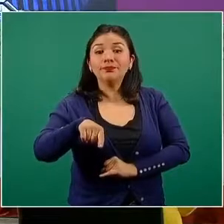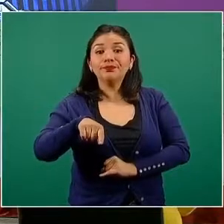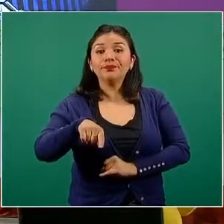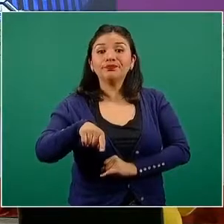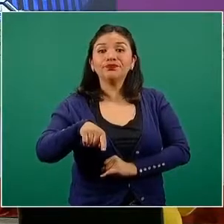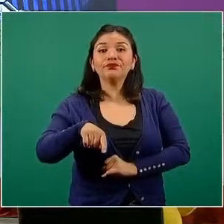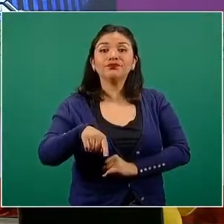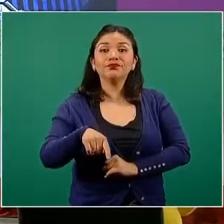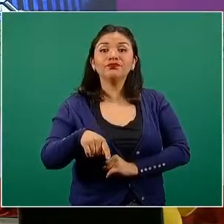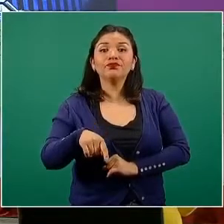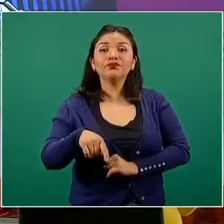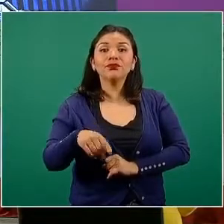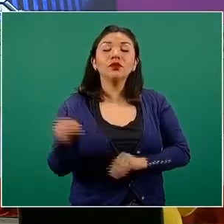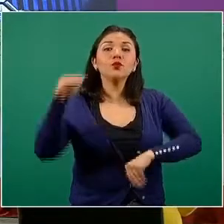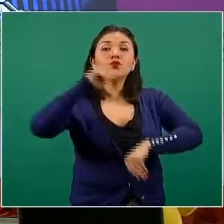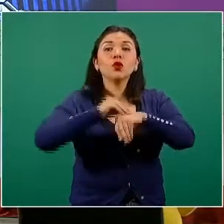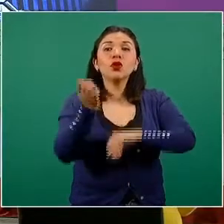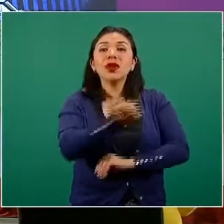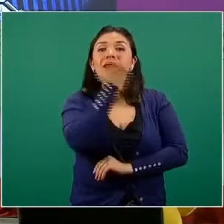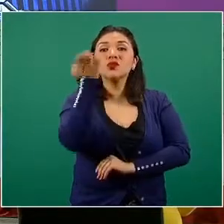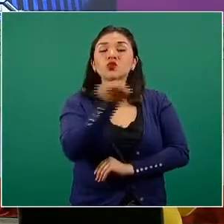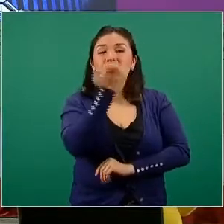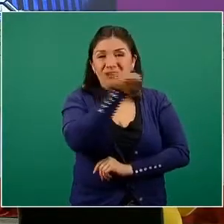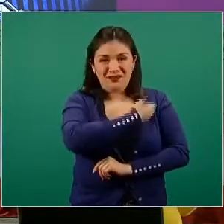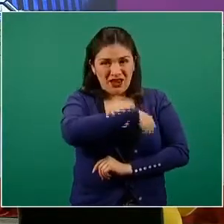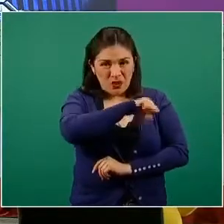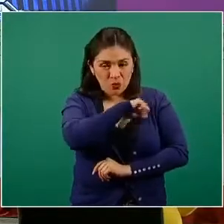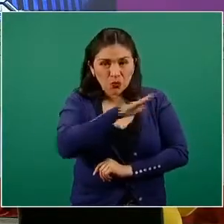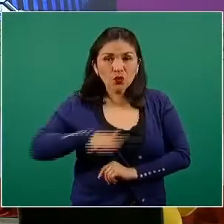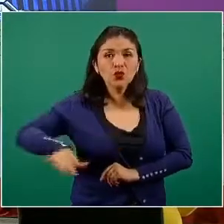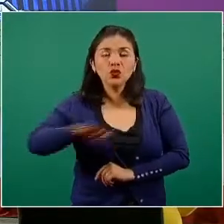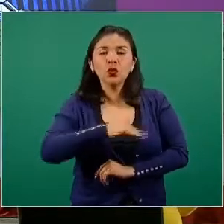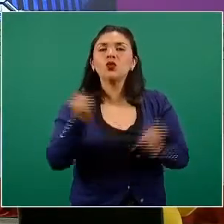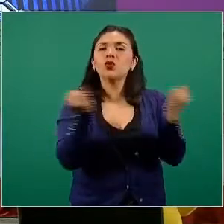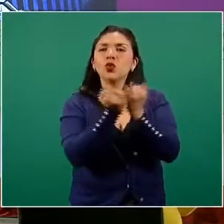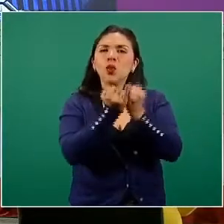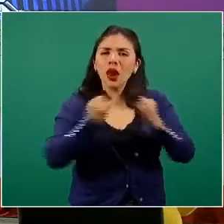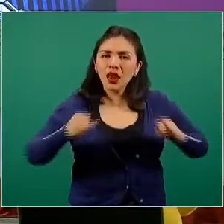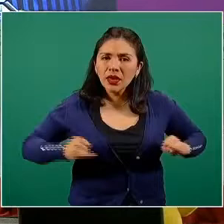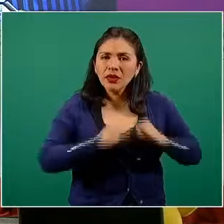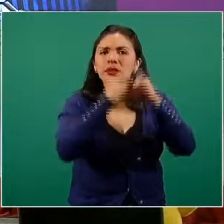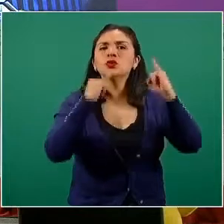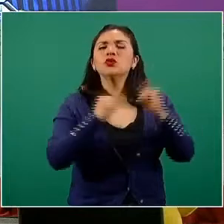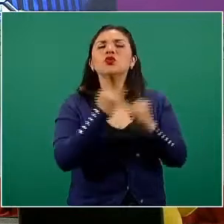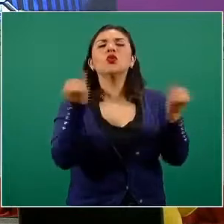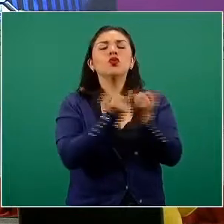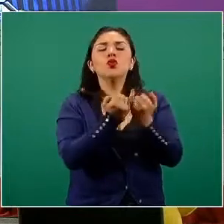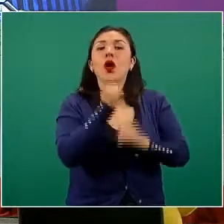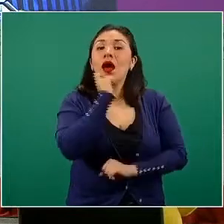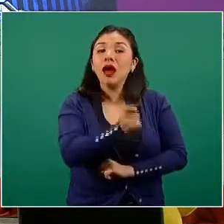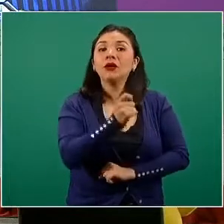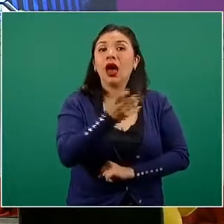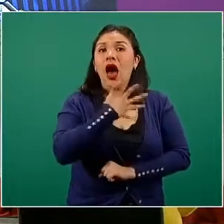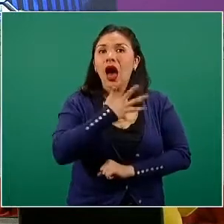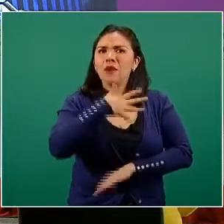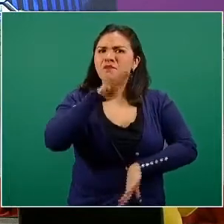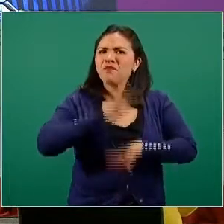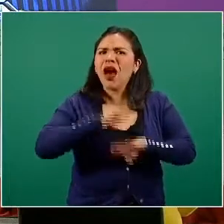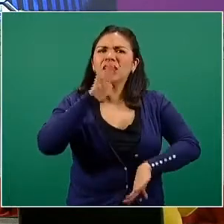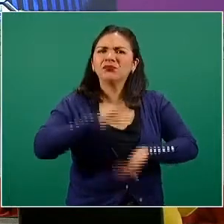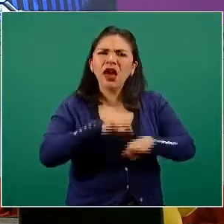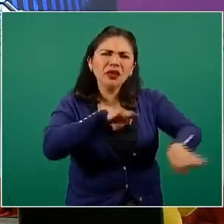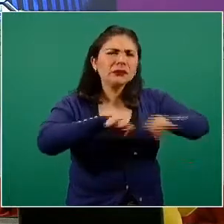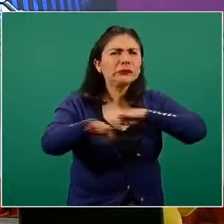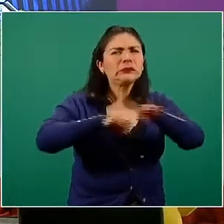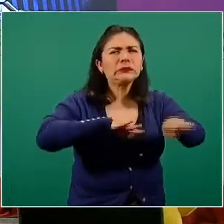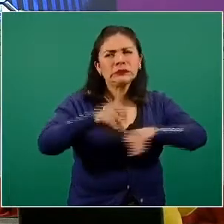la formación de la Escuela de Salud Pública también al instituto, y también han tenido un gran desempeño en la formación